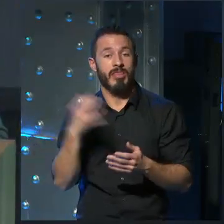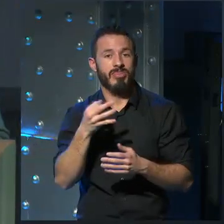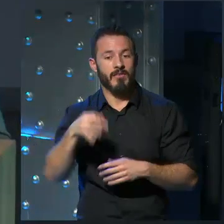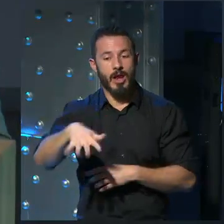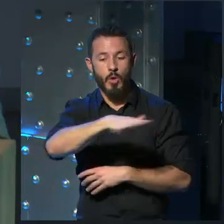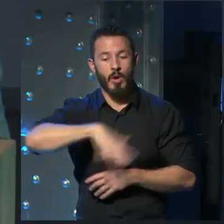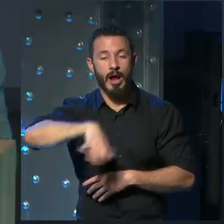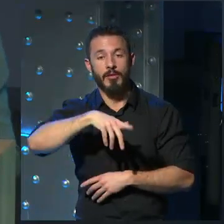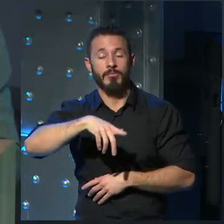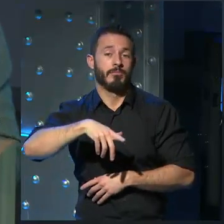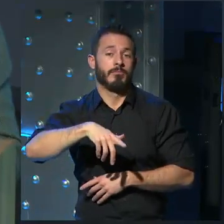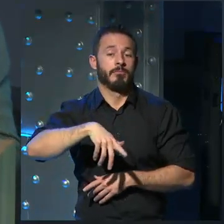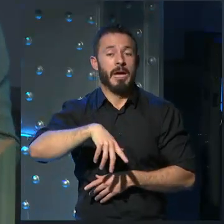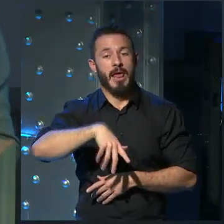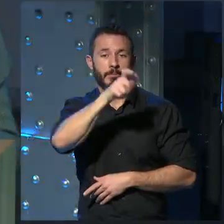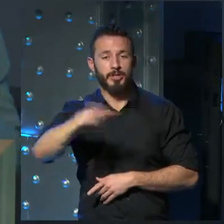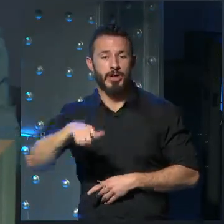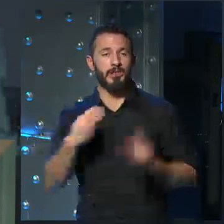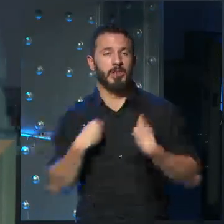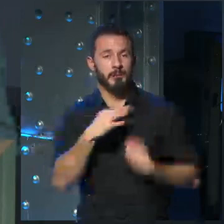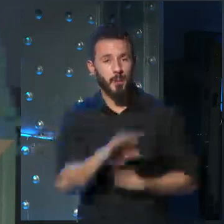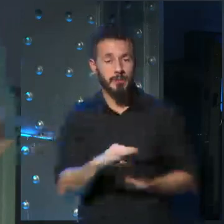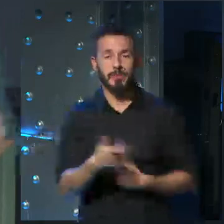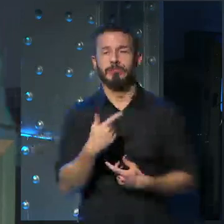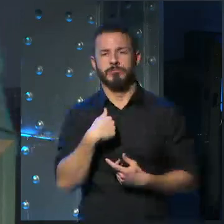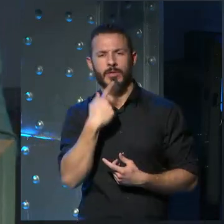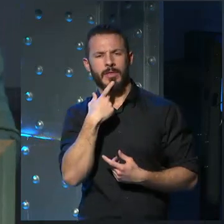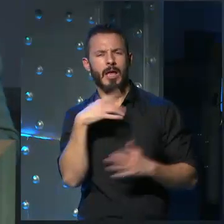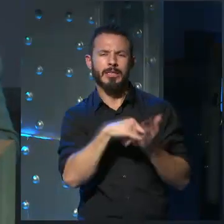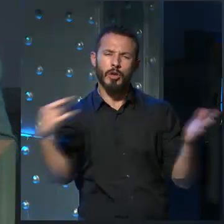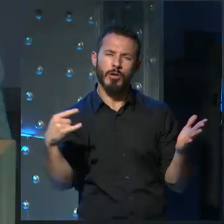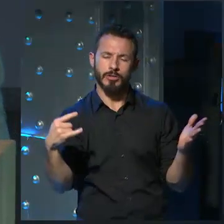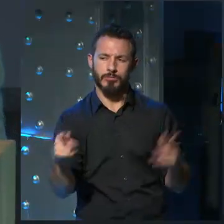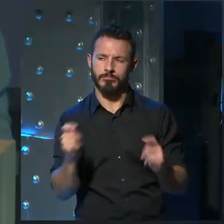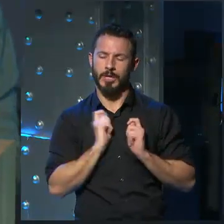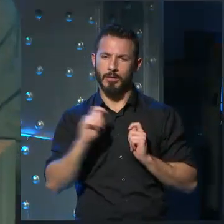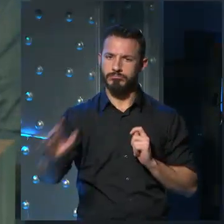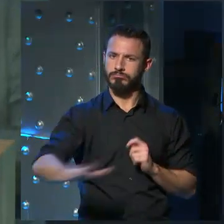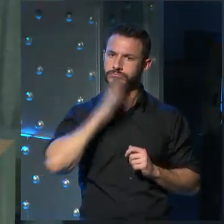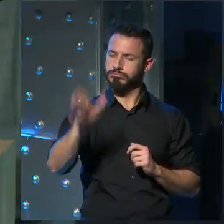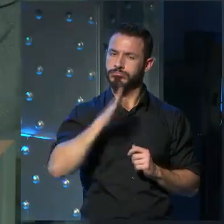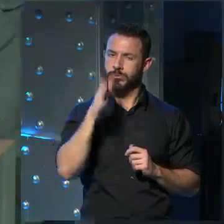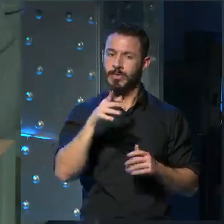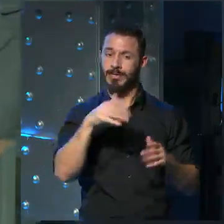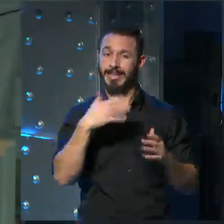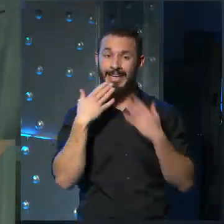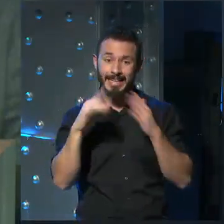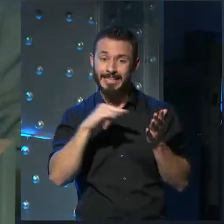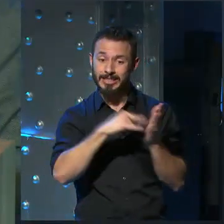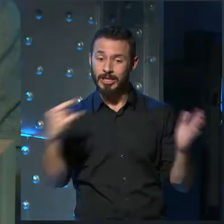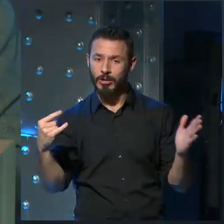personas, pero como decía, la tecnología, y eso es lo que me parece apasionante y fascinante, nos está permitiendo fomentar